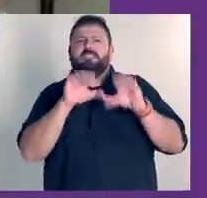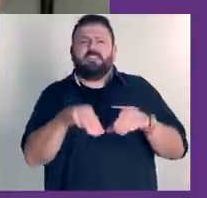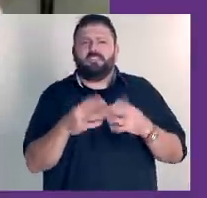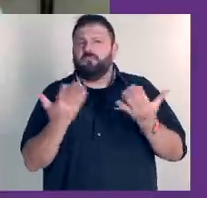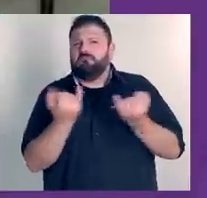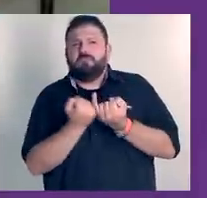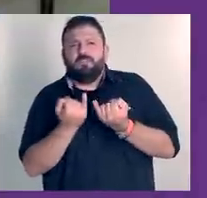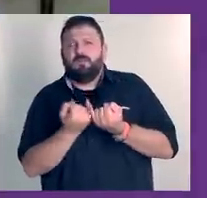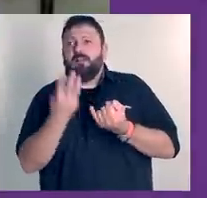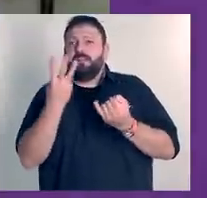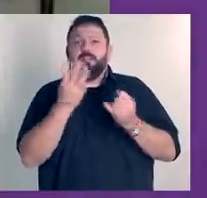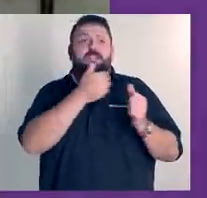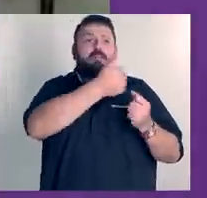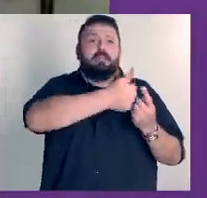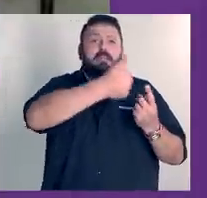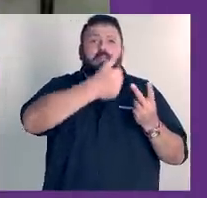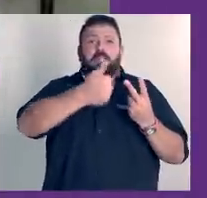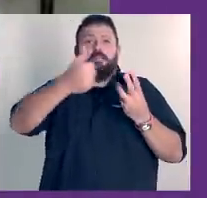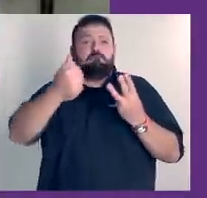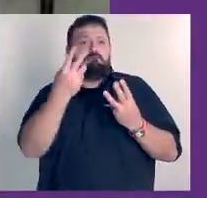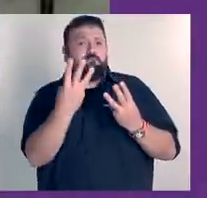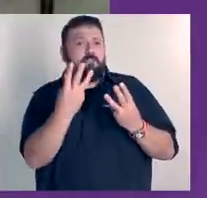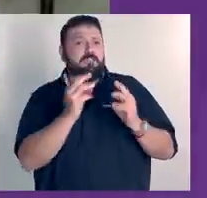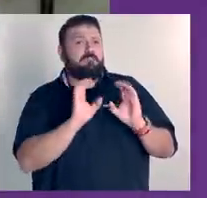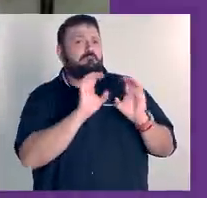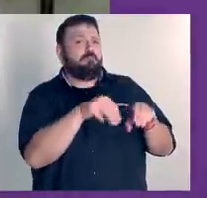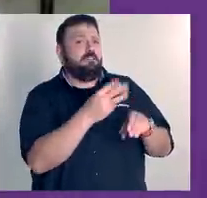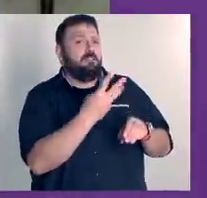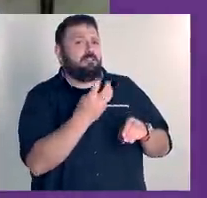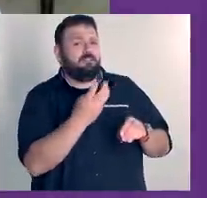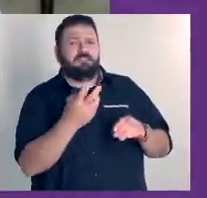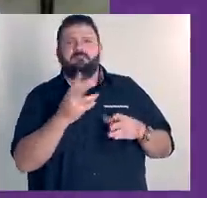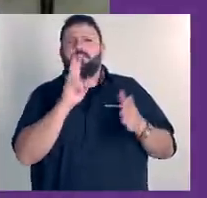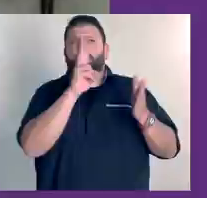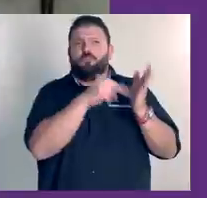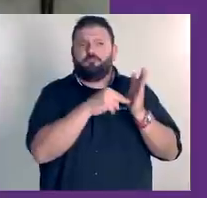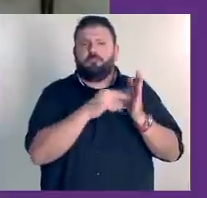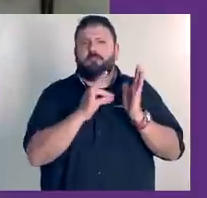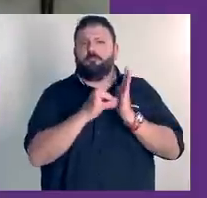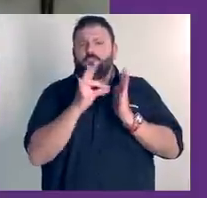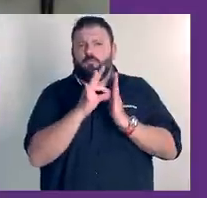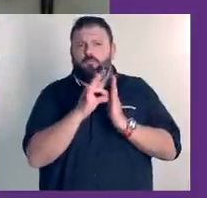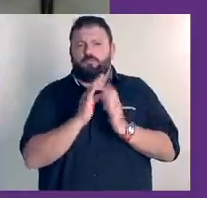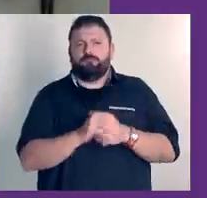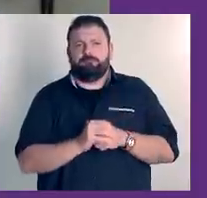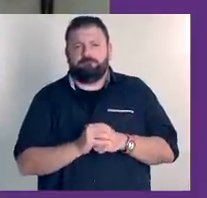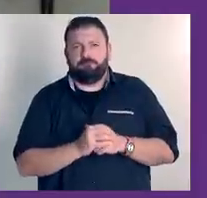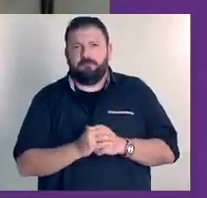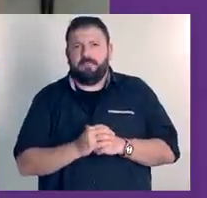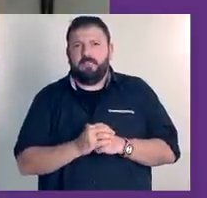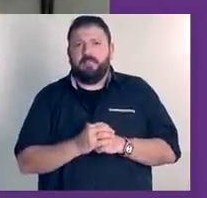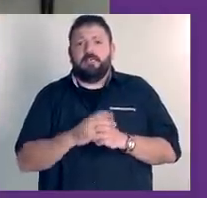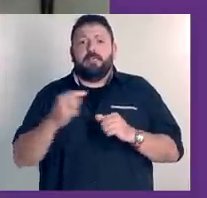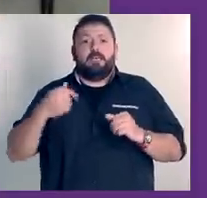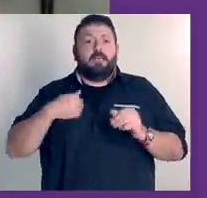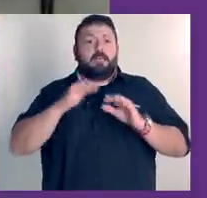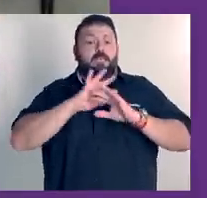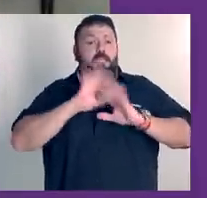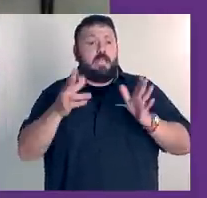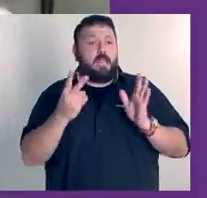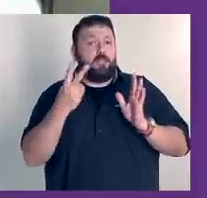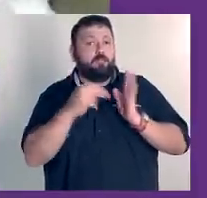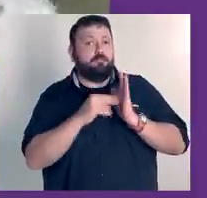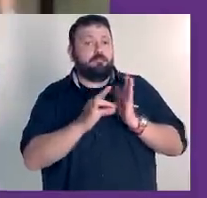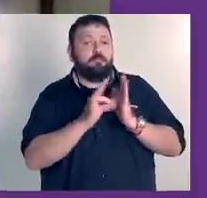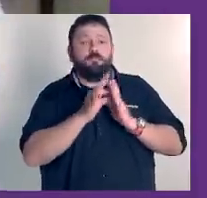uno tenga 300 puntos cuando menos, que mis puntos grupales sean 2,000 puntos. En ese momento ya eres bronce supreme